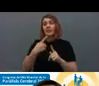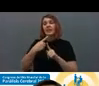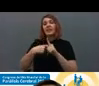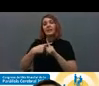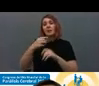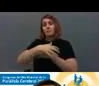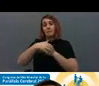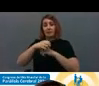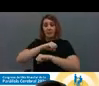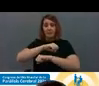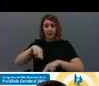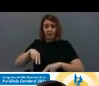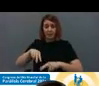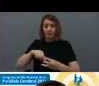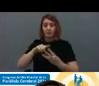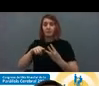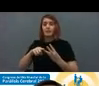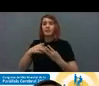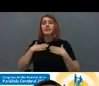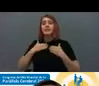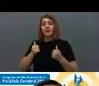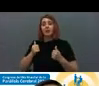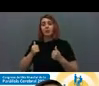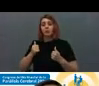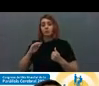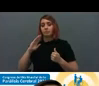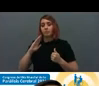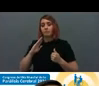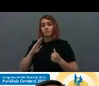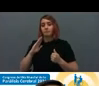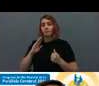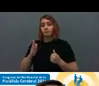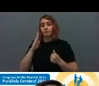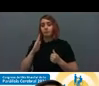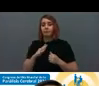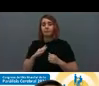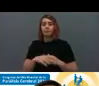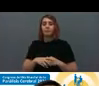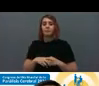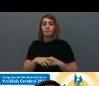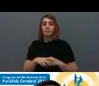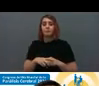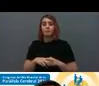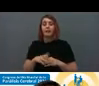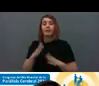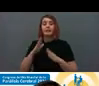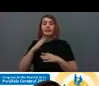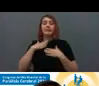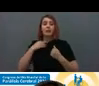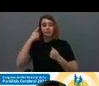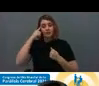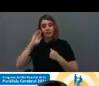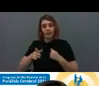pobreza y por otro lado, perjudica la salud mental. Hay una relación directa con estas categorías de análisis.